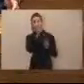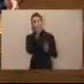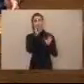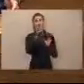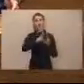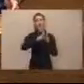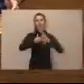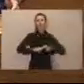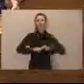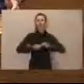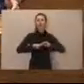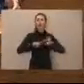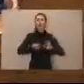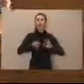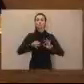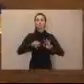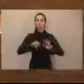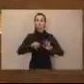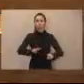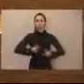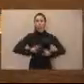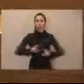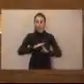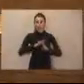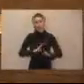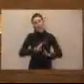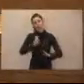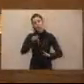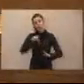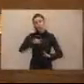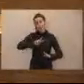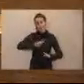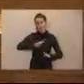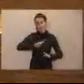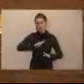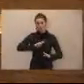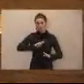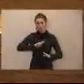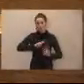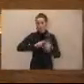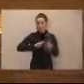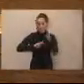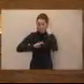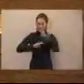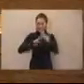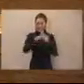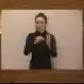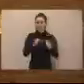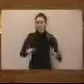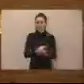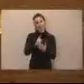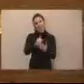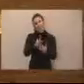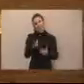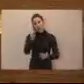aplicado de forma retroactiva. Ahora se va a dar otro trozo y se plantea dar otro trozo. Creo que el presidente dijo que para el 2016 otro trozo y otro